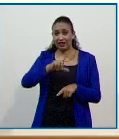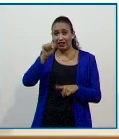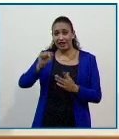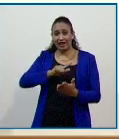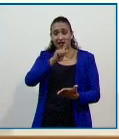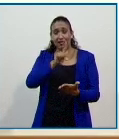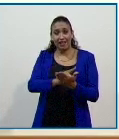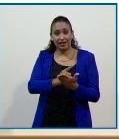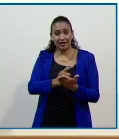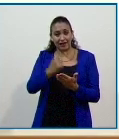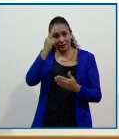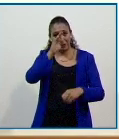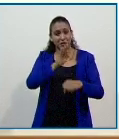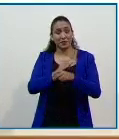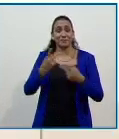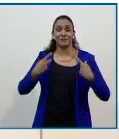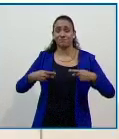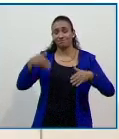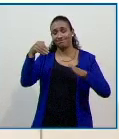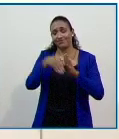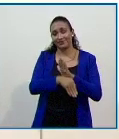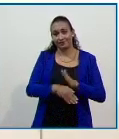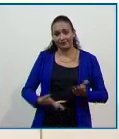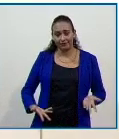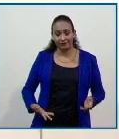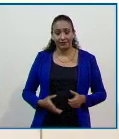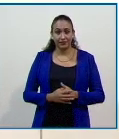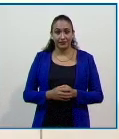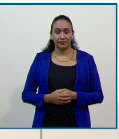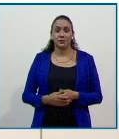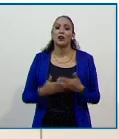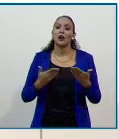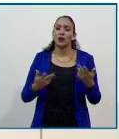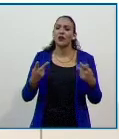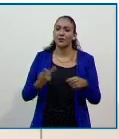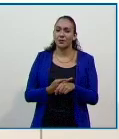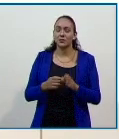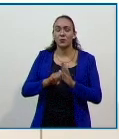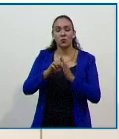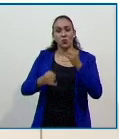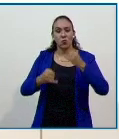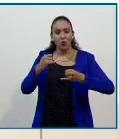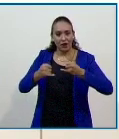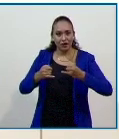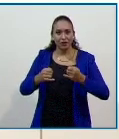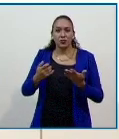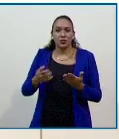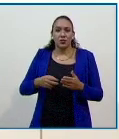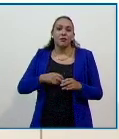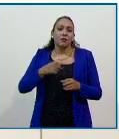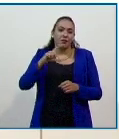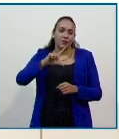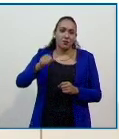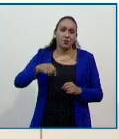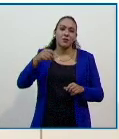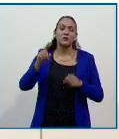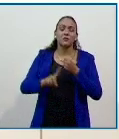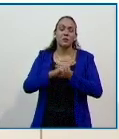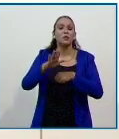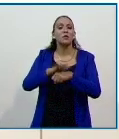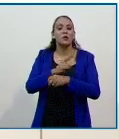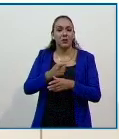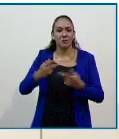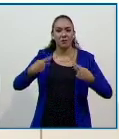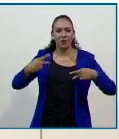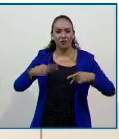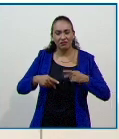justicia imparcial, autónoma e independiente. Y por tanto, el legislador fracasa si es que introduce modificaciones a las leyes que carecen de esta